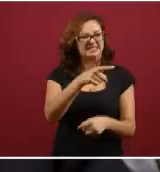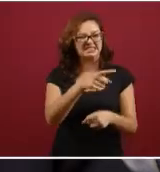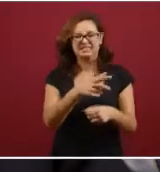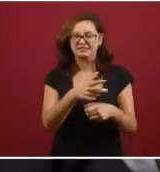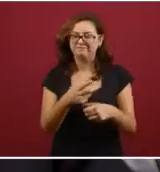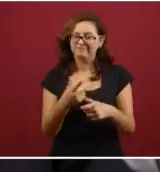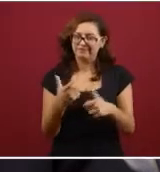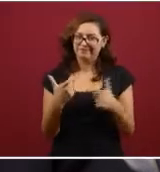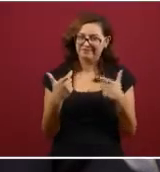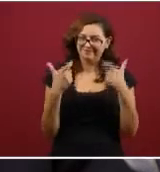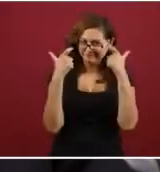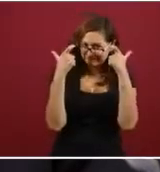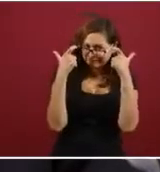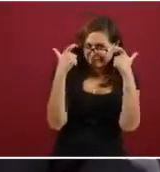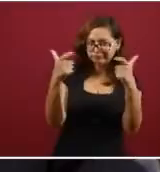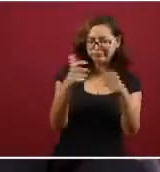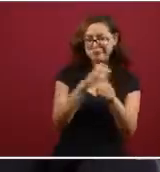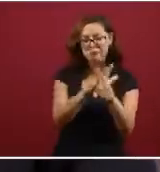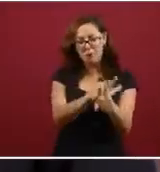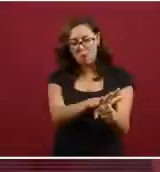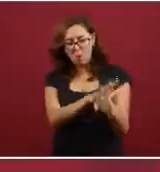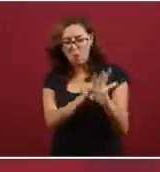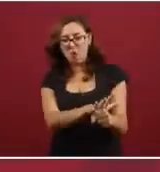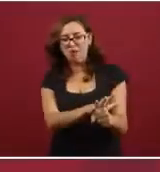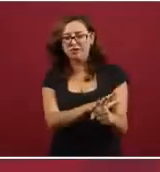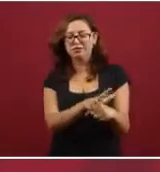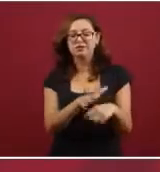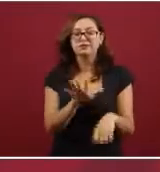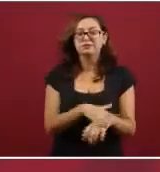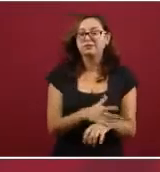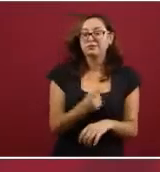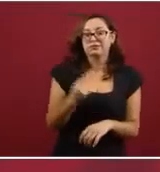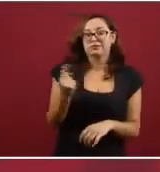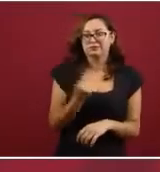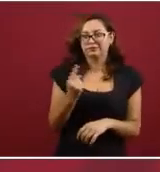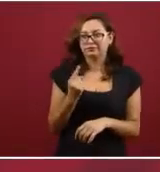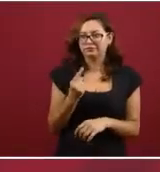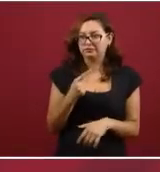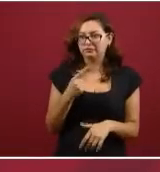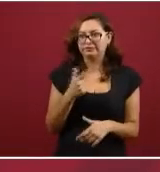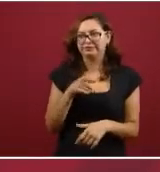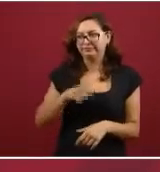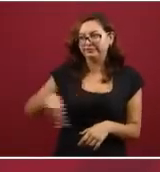presiones, porque pues era la compra de las medicinas,